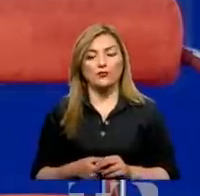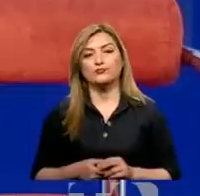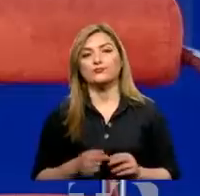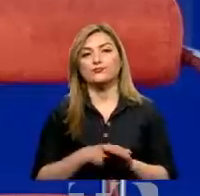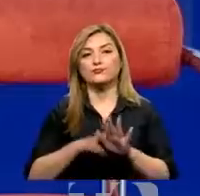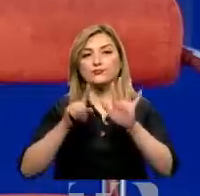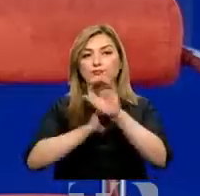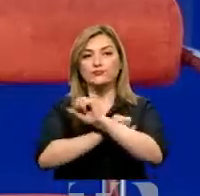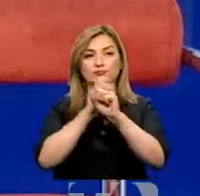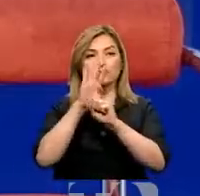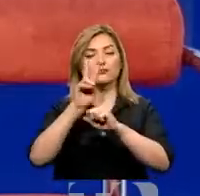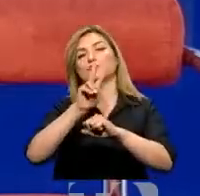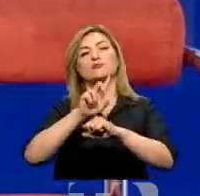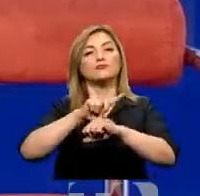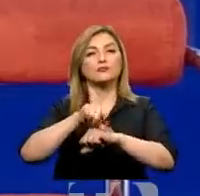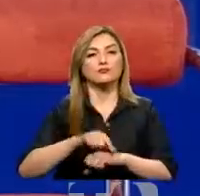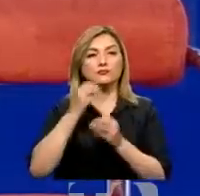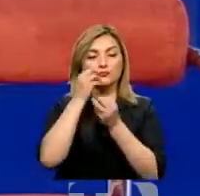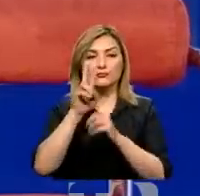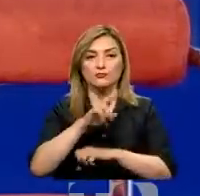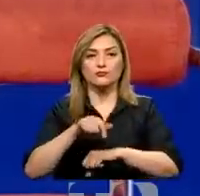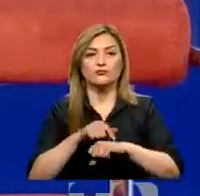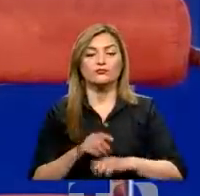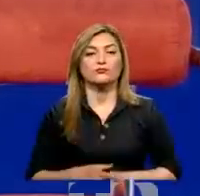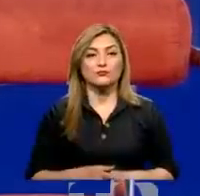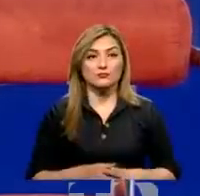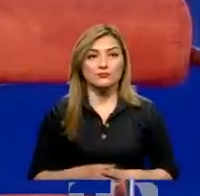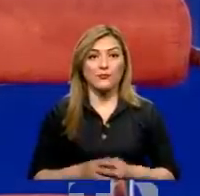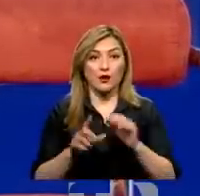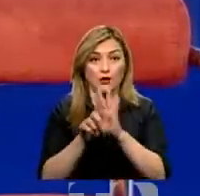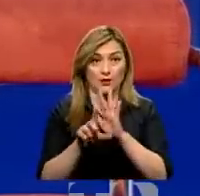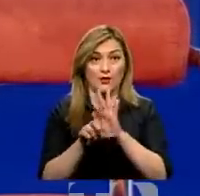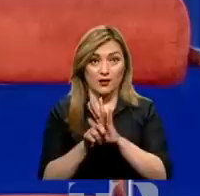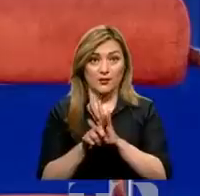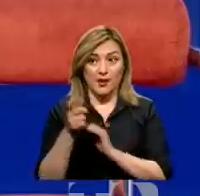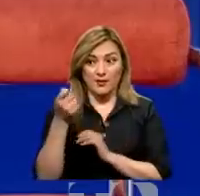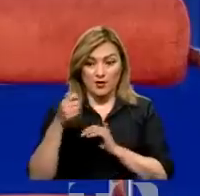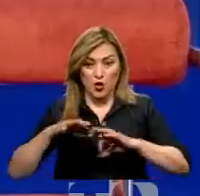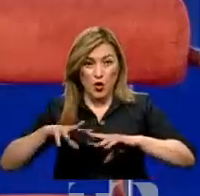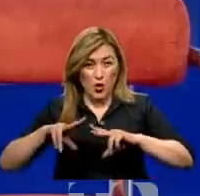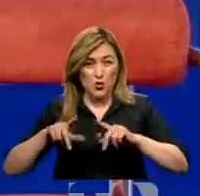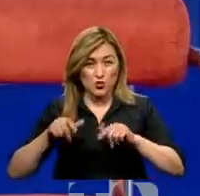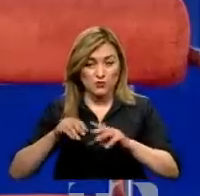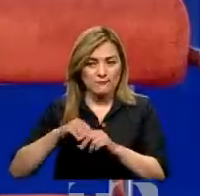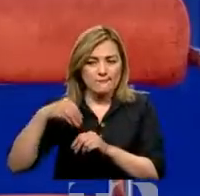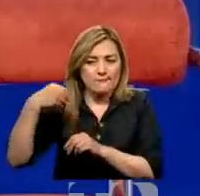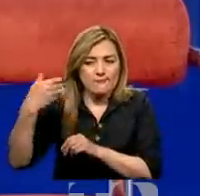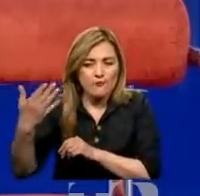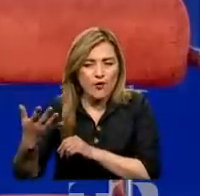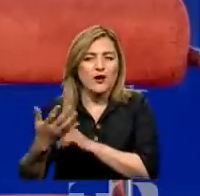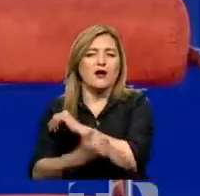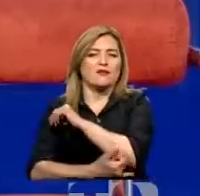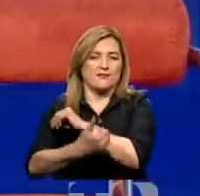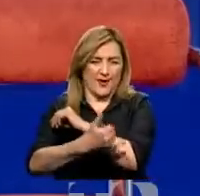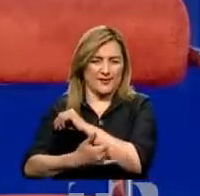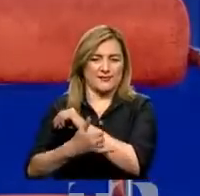6:42. Seguimos informando en 24 horas. Amigos, la ley de extinción de dominio finalmente fue aprobada por la Asamblea Nacional con